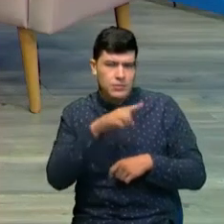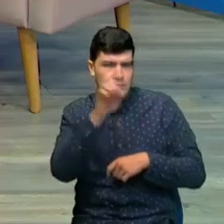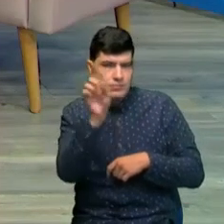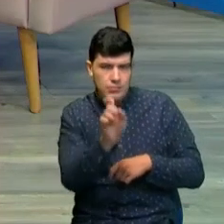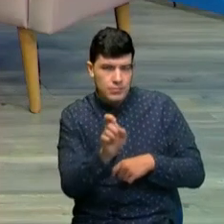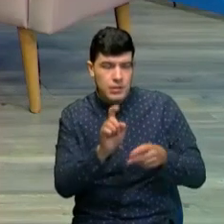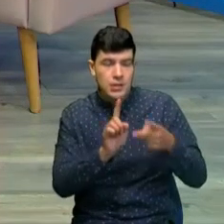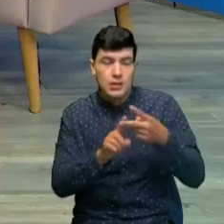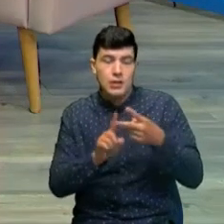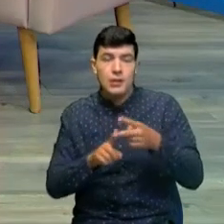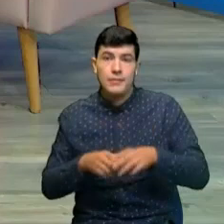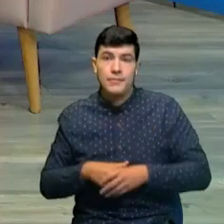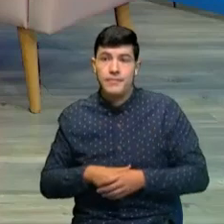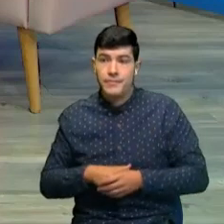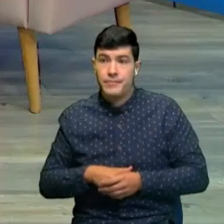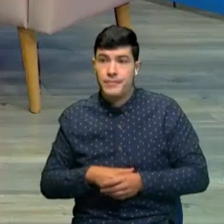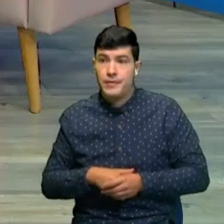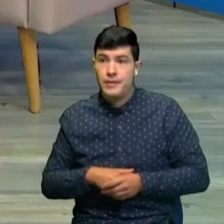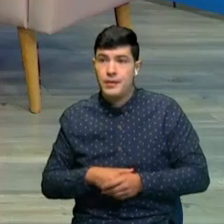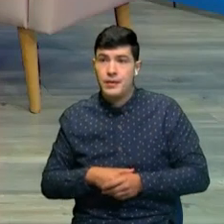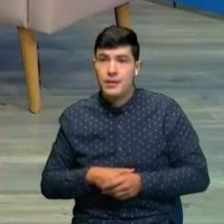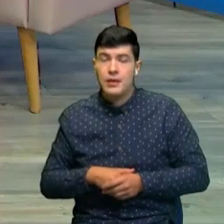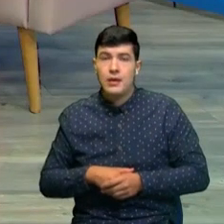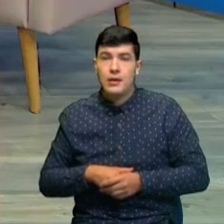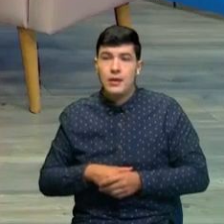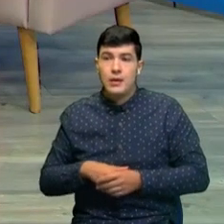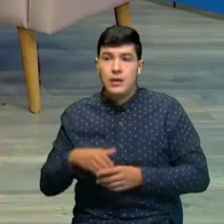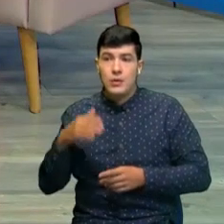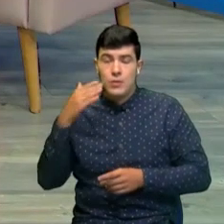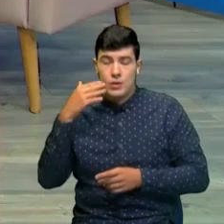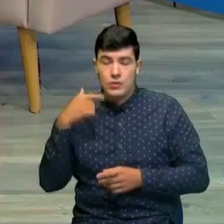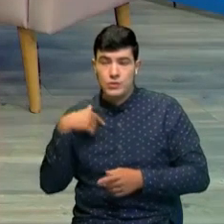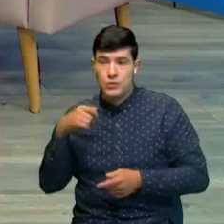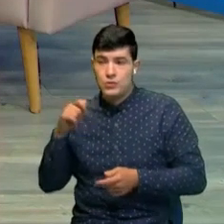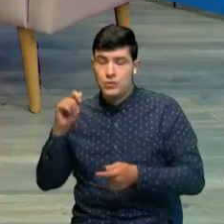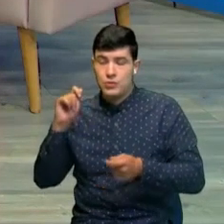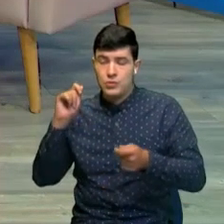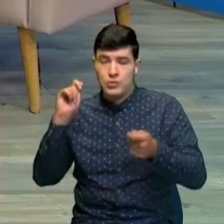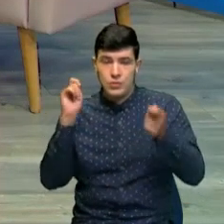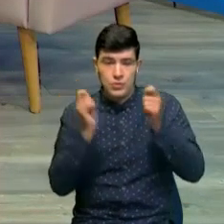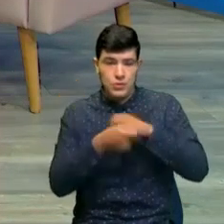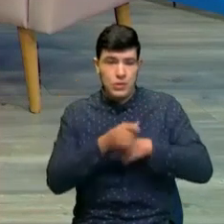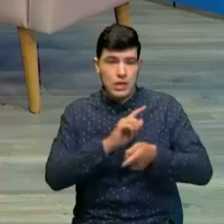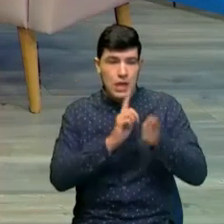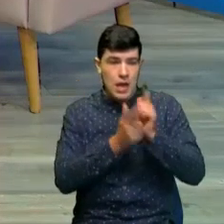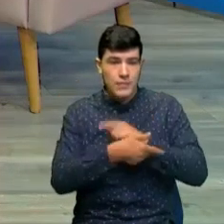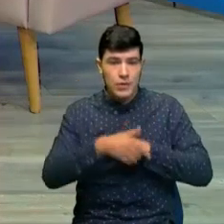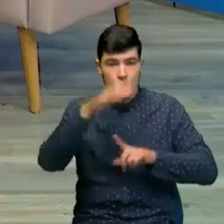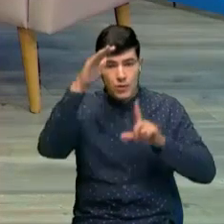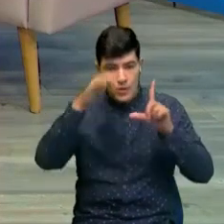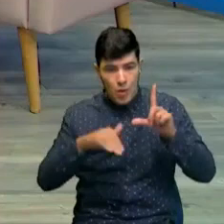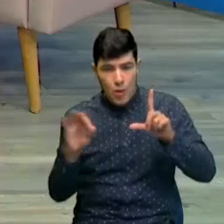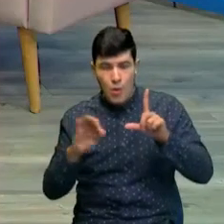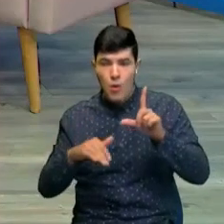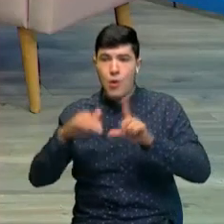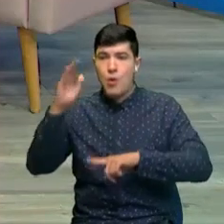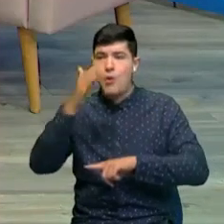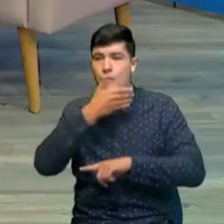la segunda, si al hacerlo me desmejora la pensión.